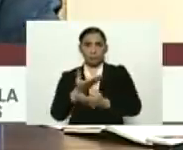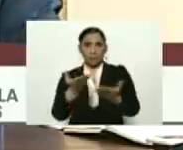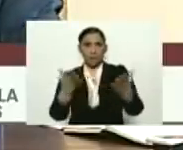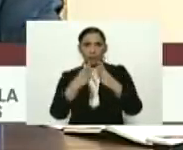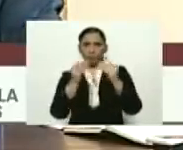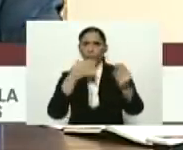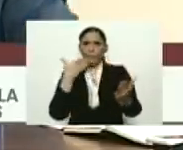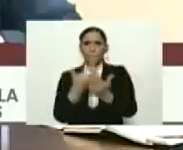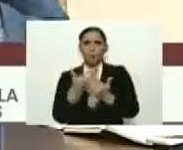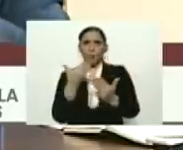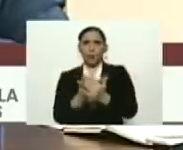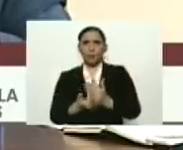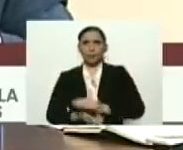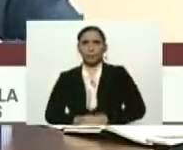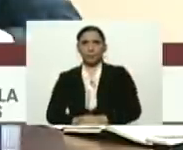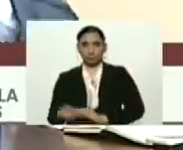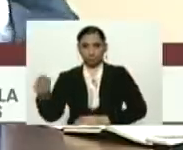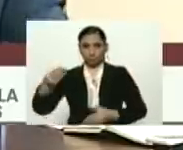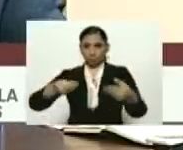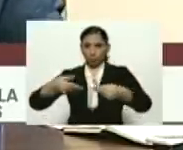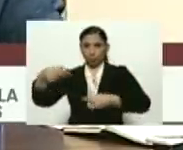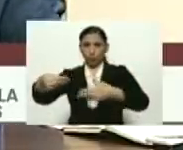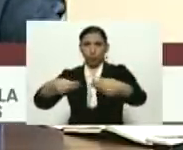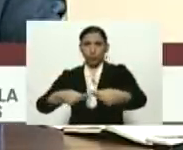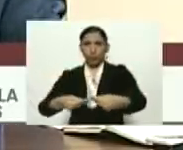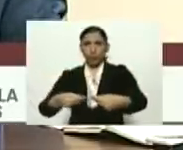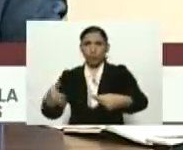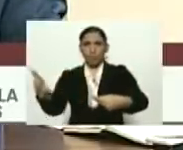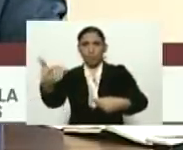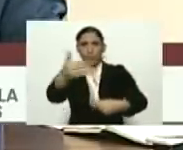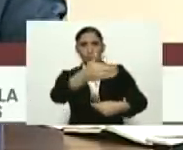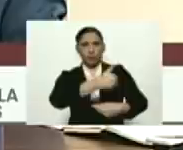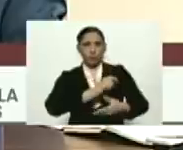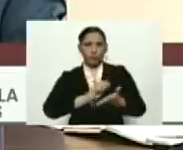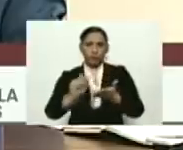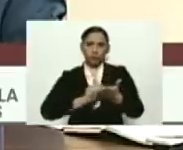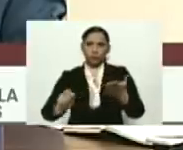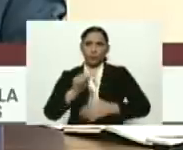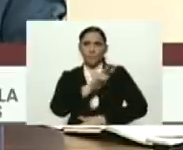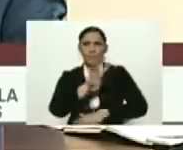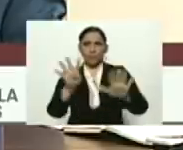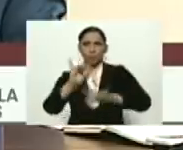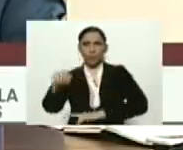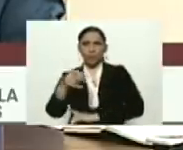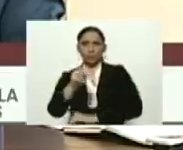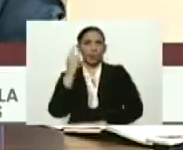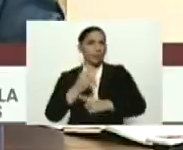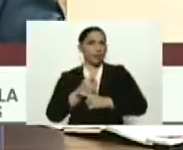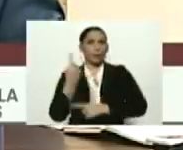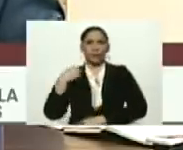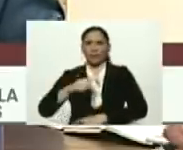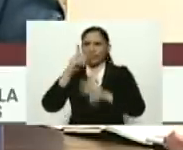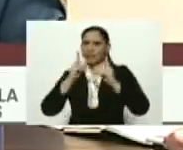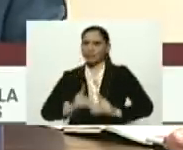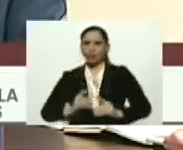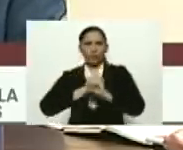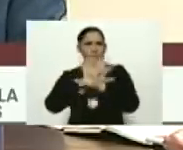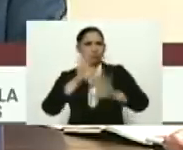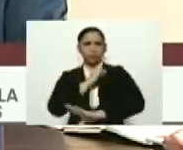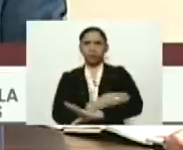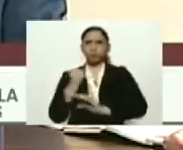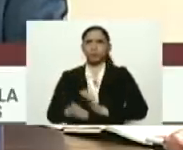las propuestas, se toma nota, se recoge y el 29 de junio debemos tener decisiones